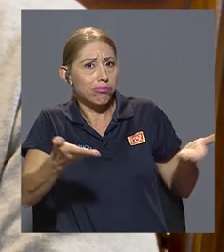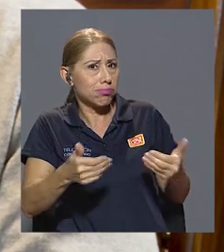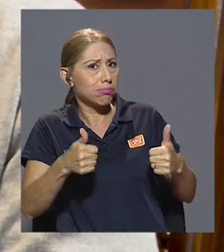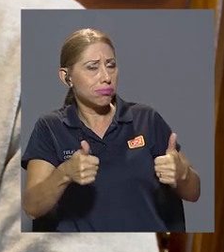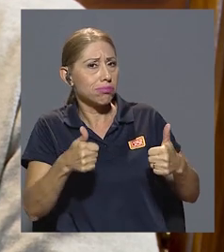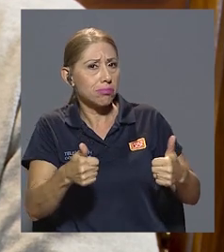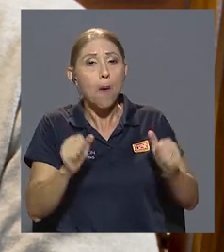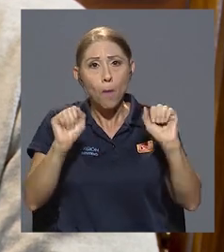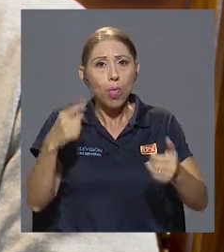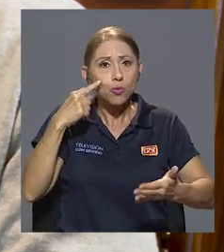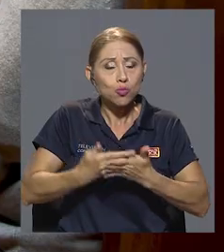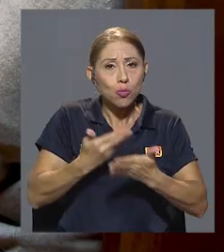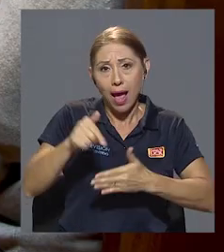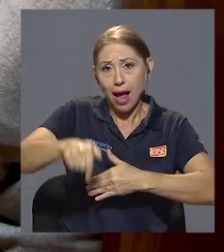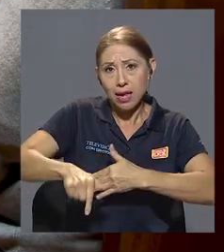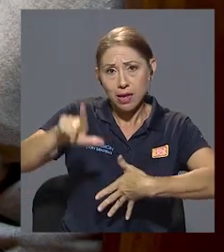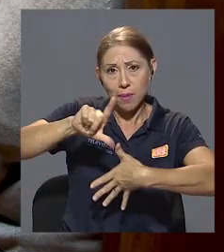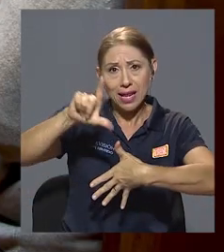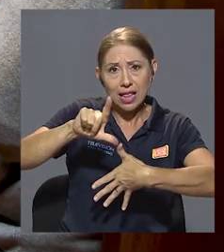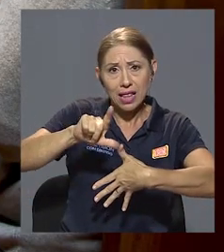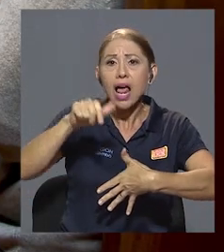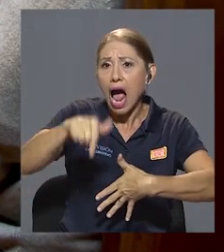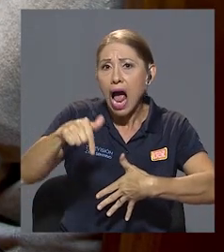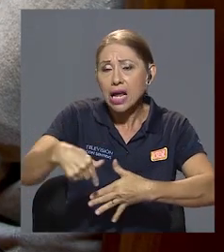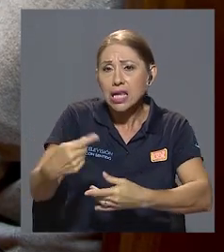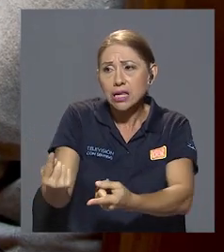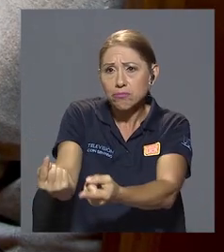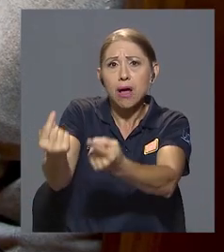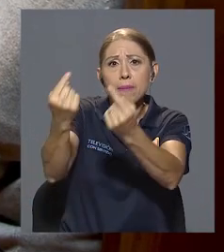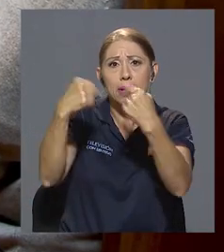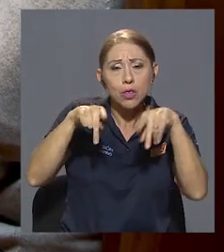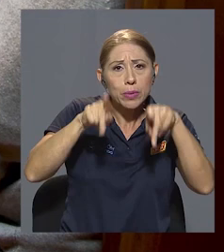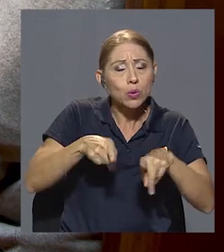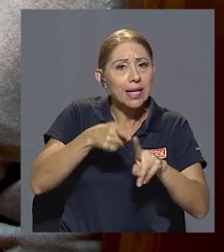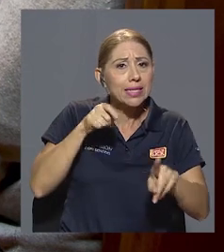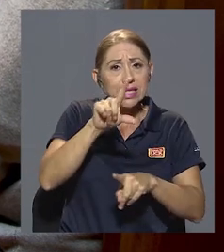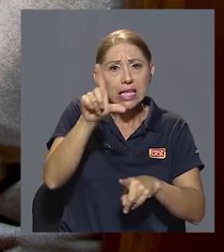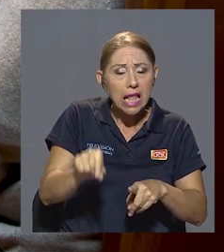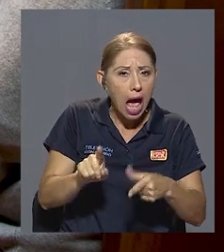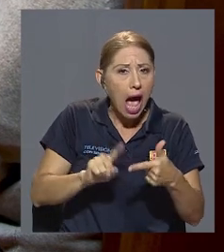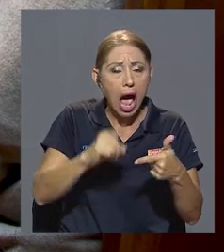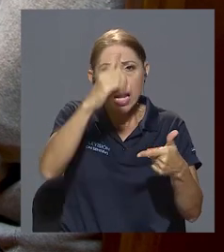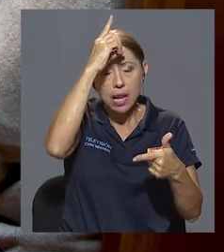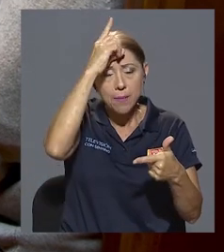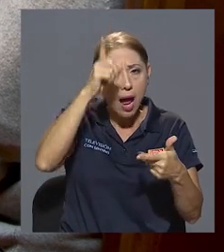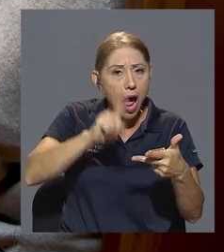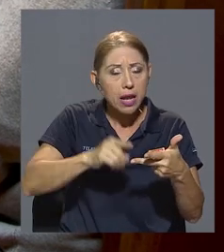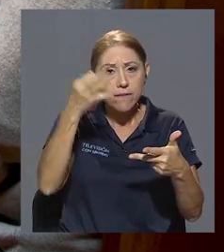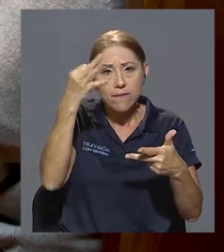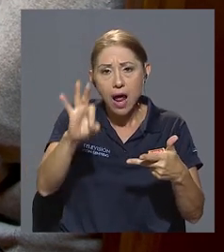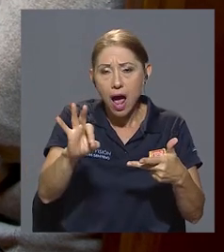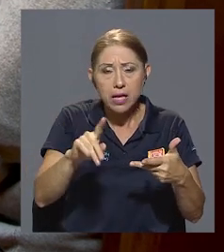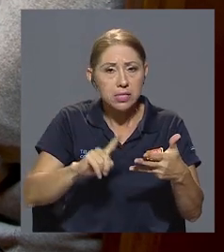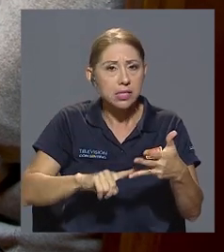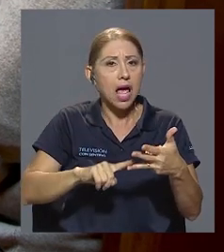américa latina donde hemos tenido migraciones ya lo mencionábamos anteriormente de italianos de alemanes de